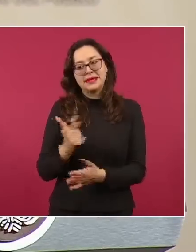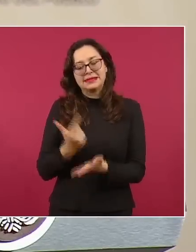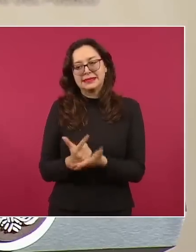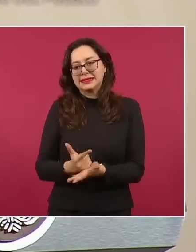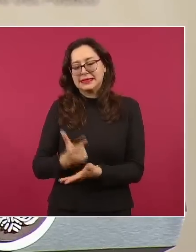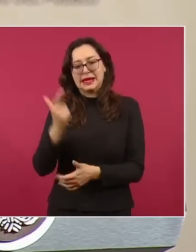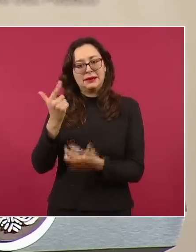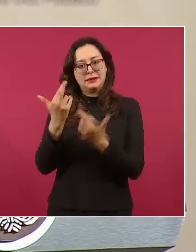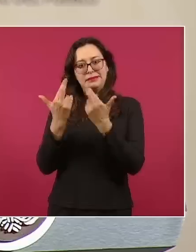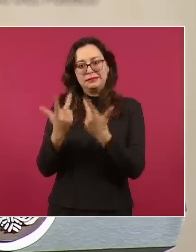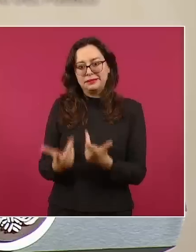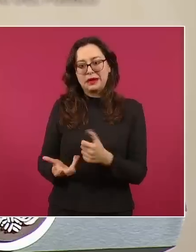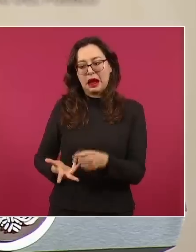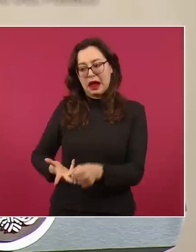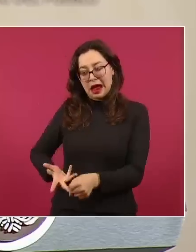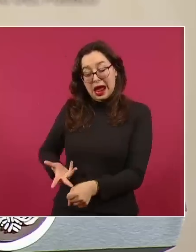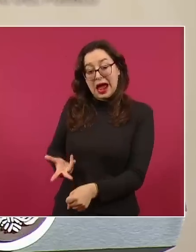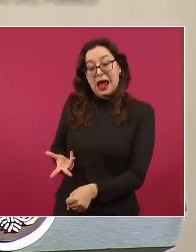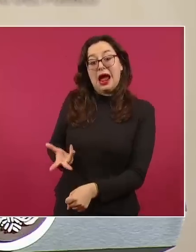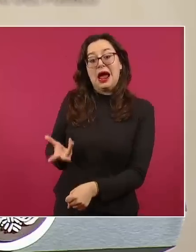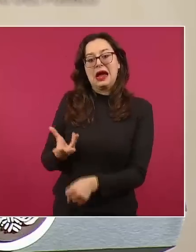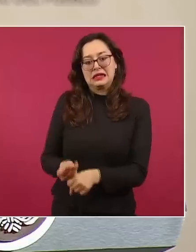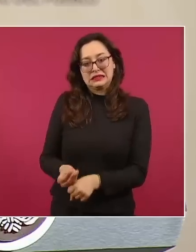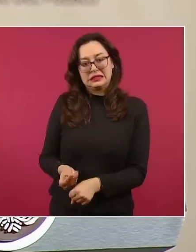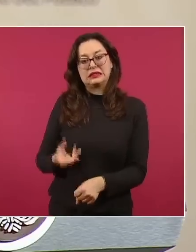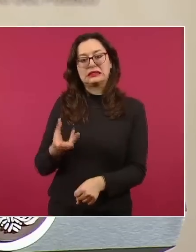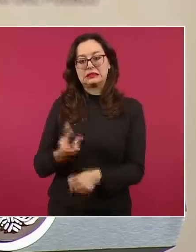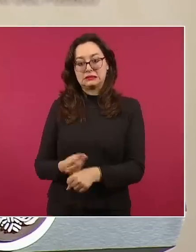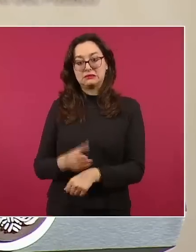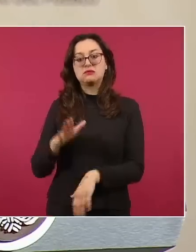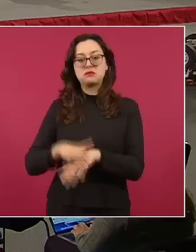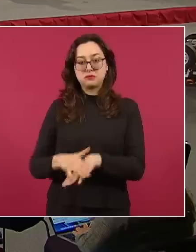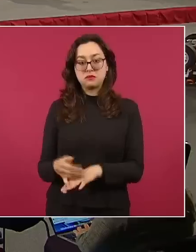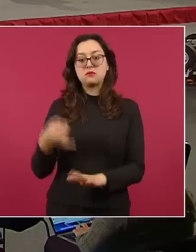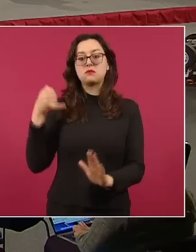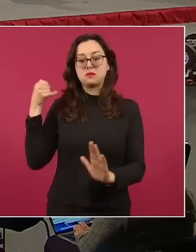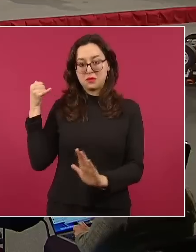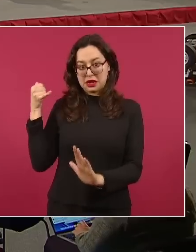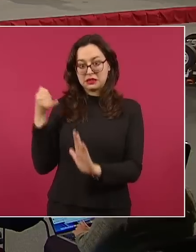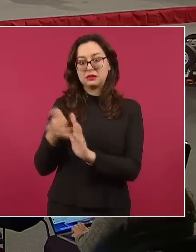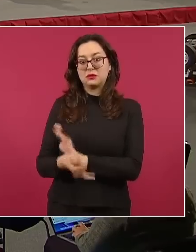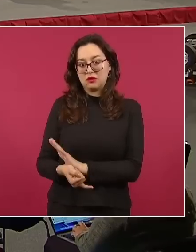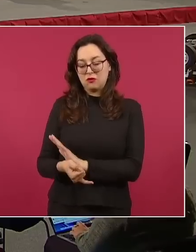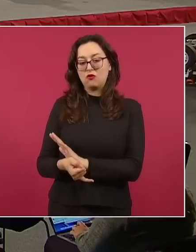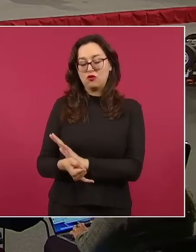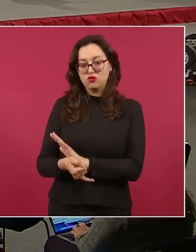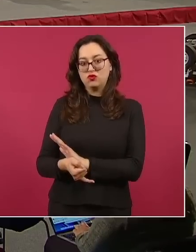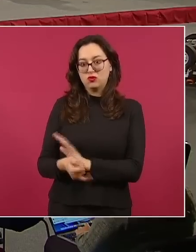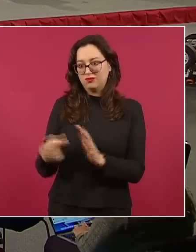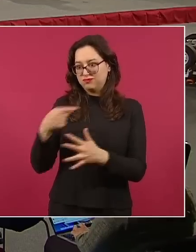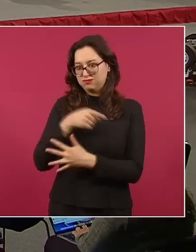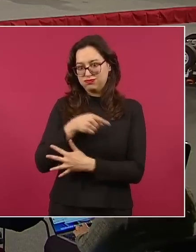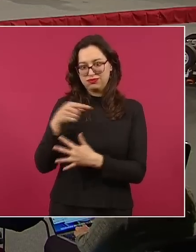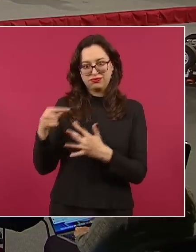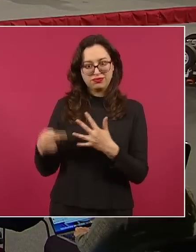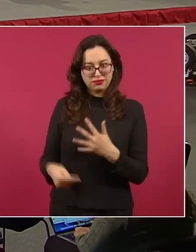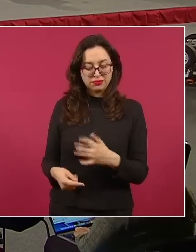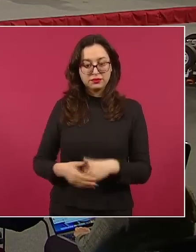reactores, cambios de tuberías, recipientes de presión, internos de ingeniería conceptual,